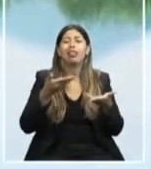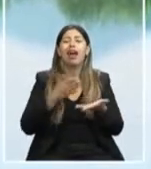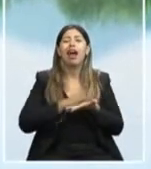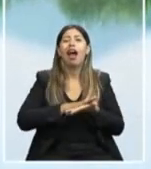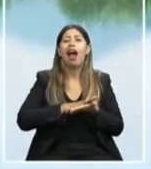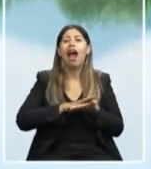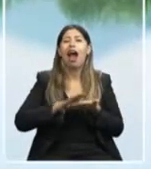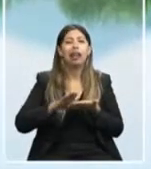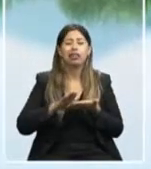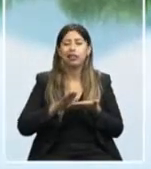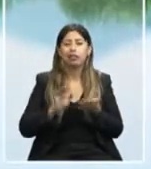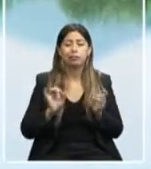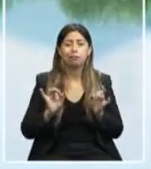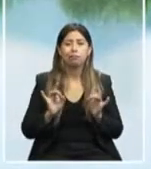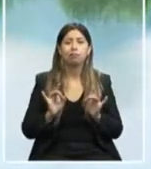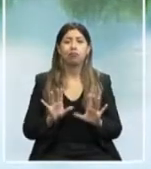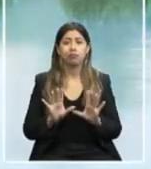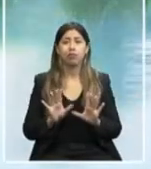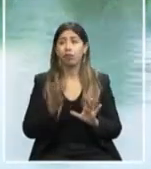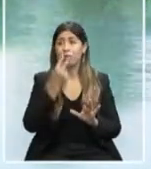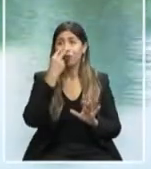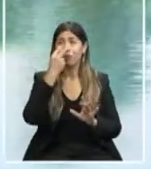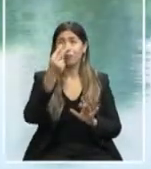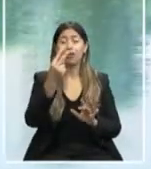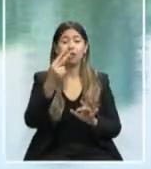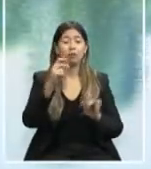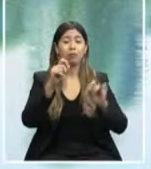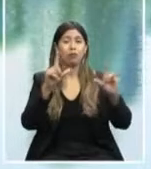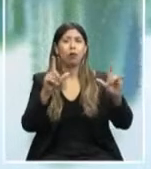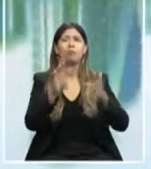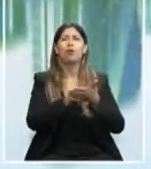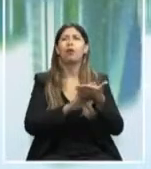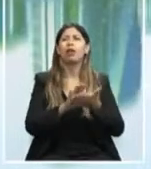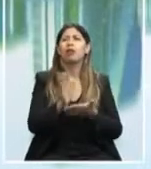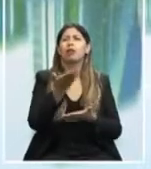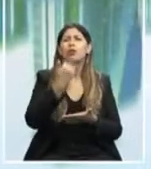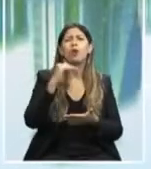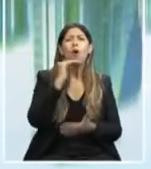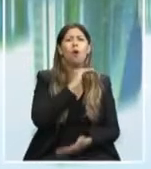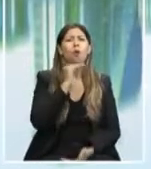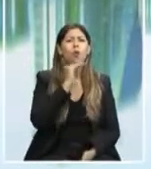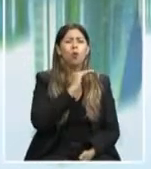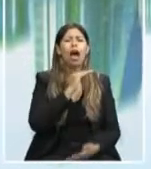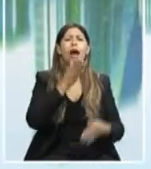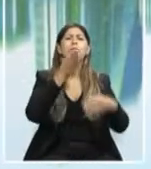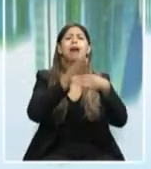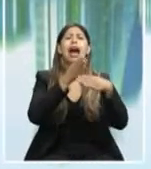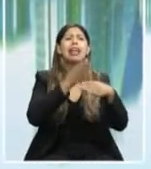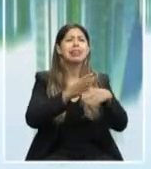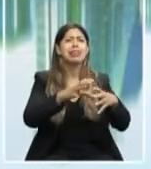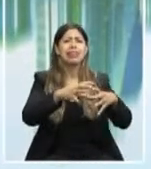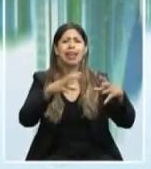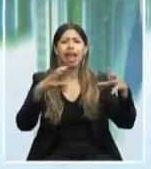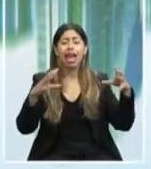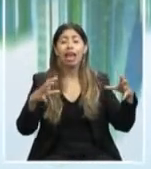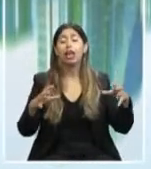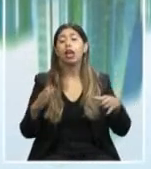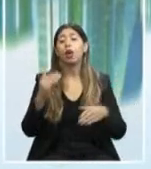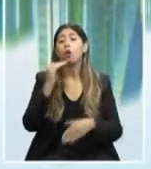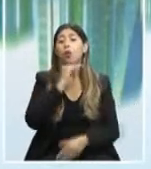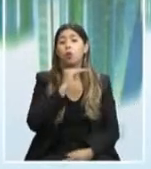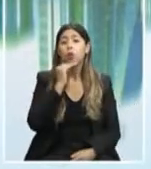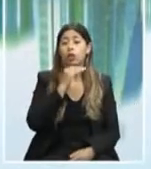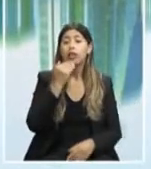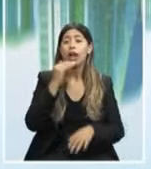ver en este slide que nosotros, por ejemplo, utilizamos madera, utilizamos especies